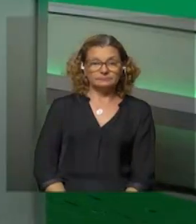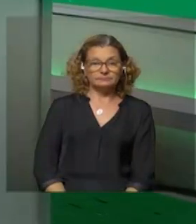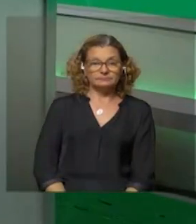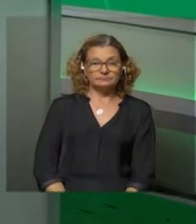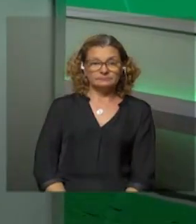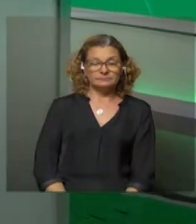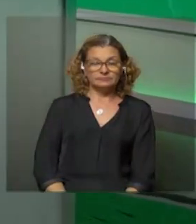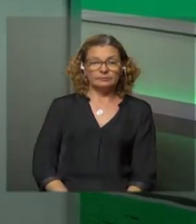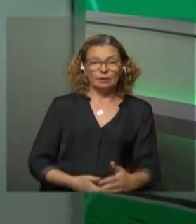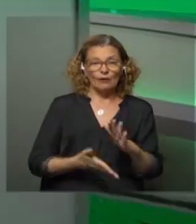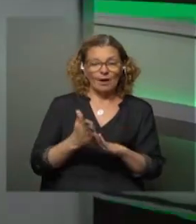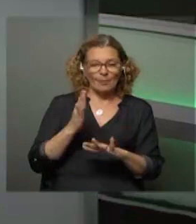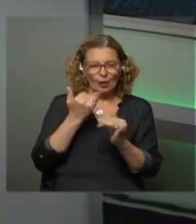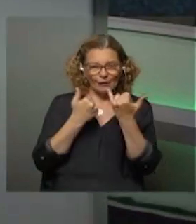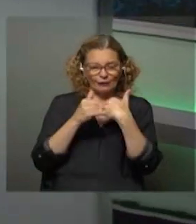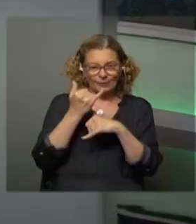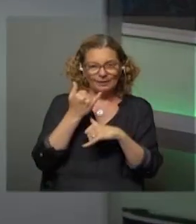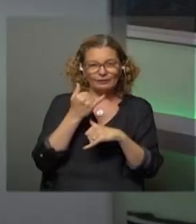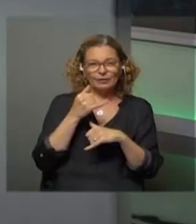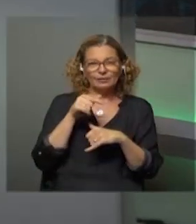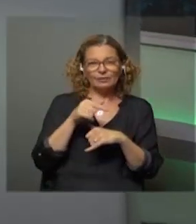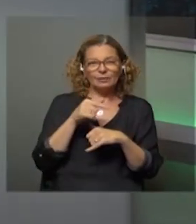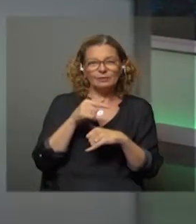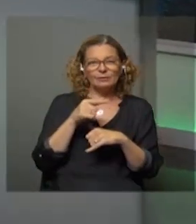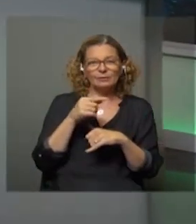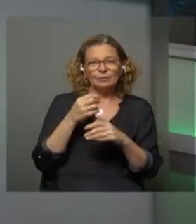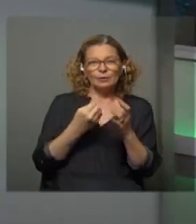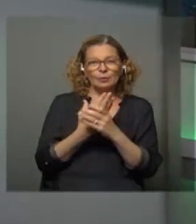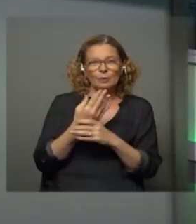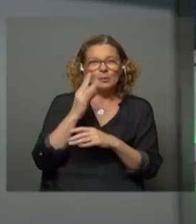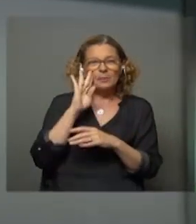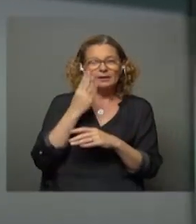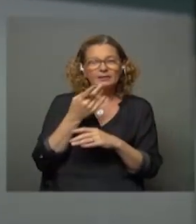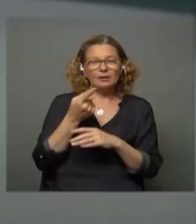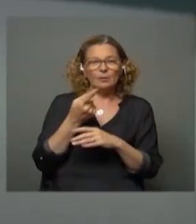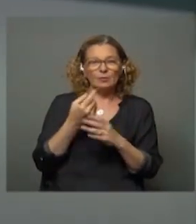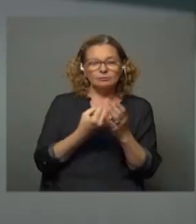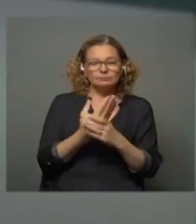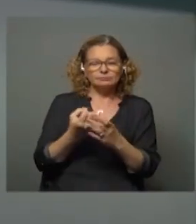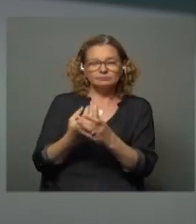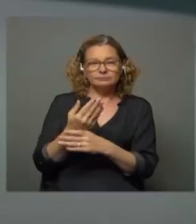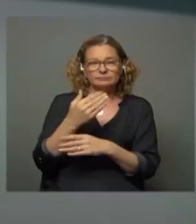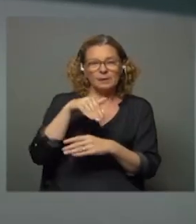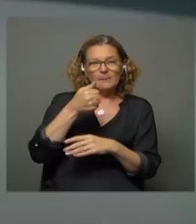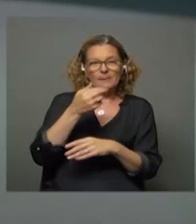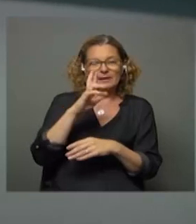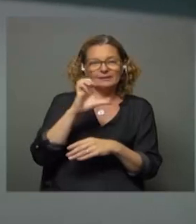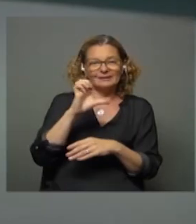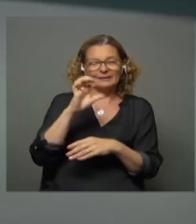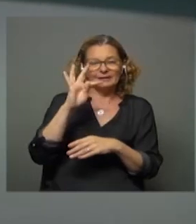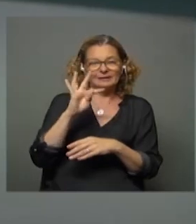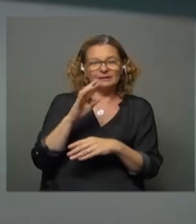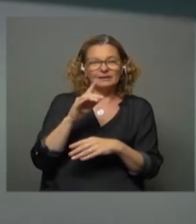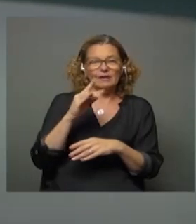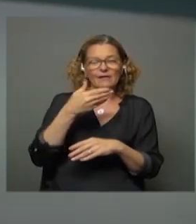vamos con el desarrollo de la información Wilmar en virtud de los nuevos indicios que han surgido en el caso marcet el legislador frente